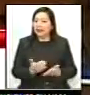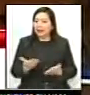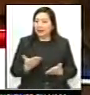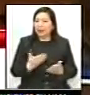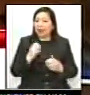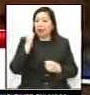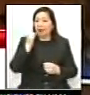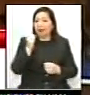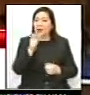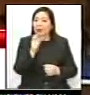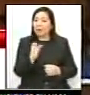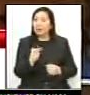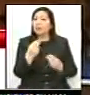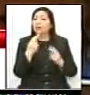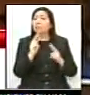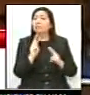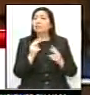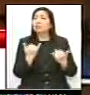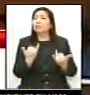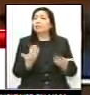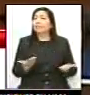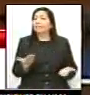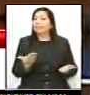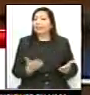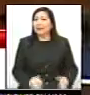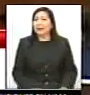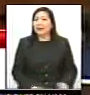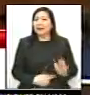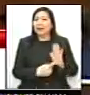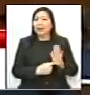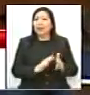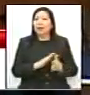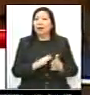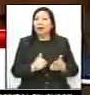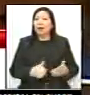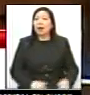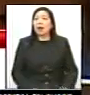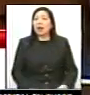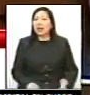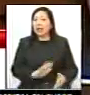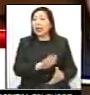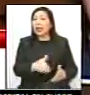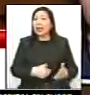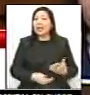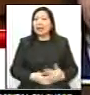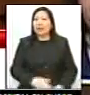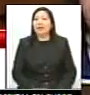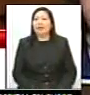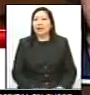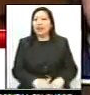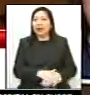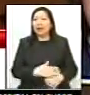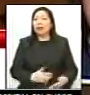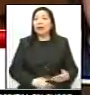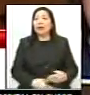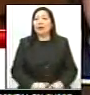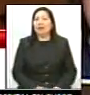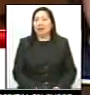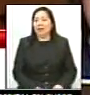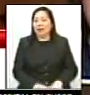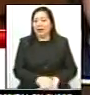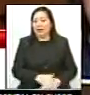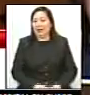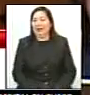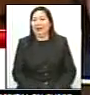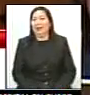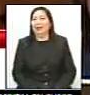los derechos del país. ¿Y qué hemos visto en estos casos de corrupción que ha presentado durante 2 días la congresista Bartra y ahora también presentó el congresista